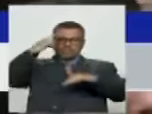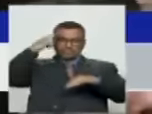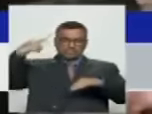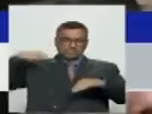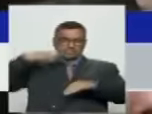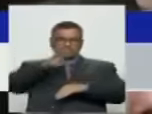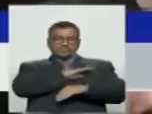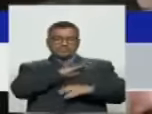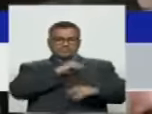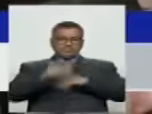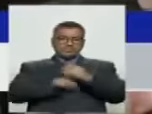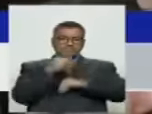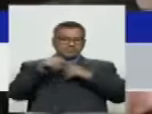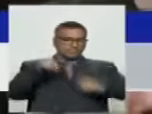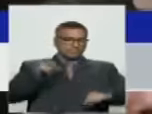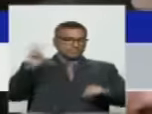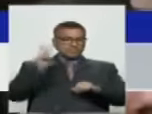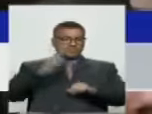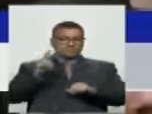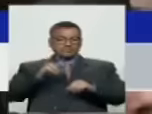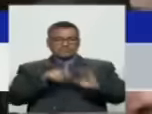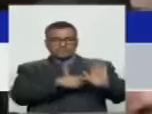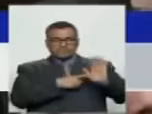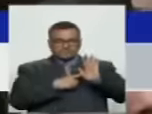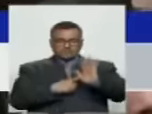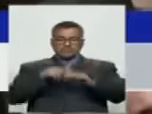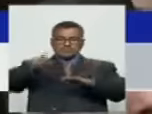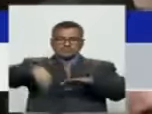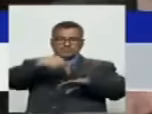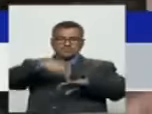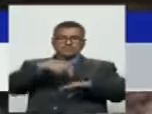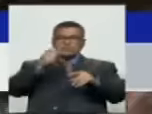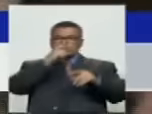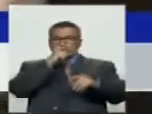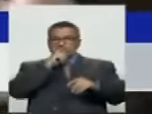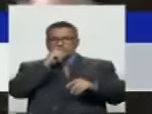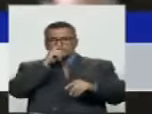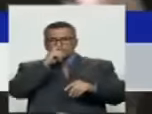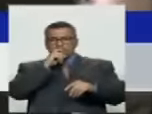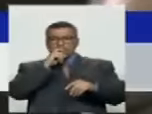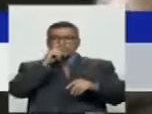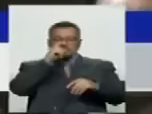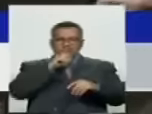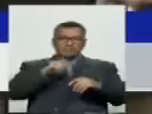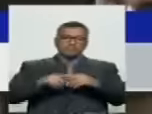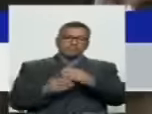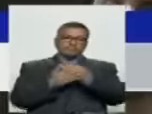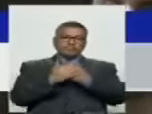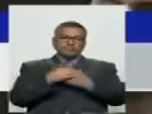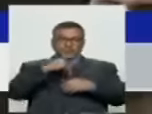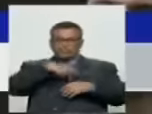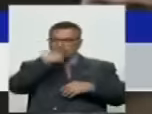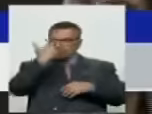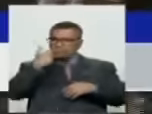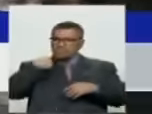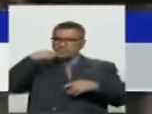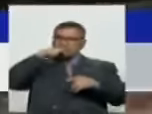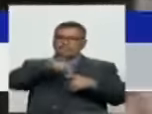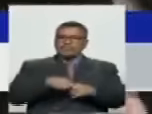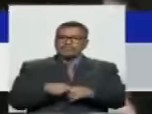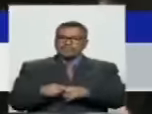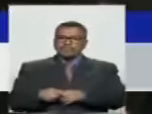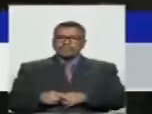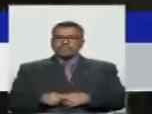propio, lo hecho en Venezuela, la identidad nacional, luego de tantos años en que se promovió la vergüenza. ¿Se acuerdan eso que salió un